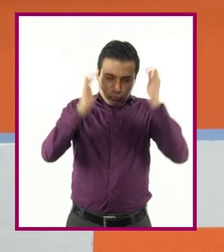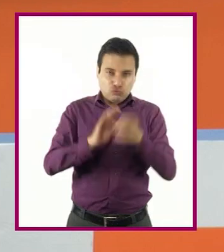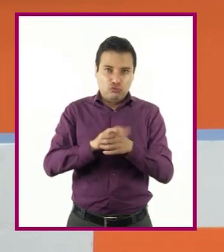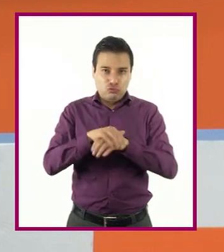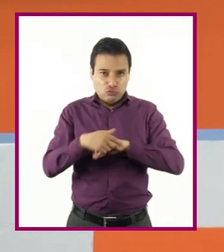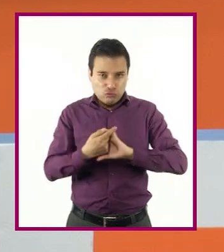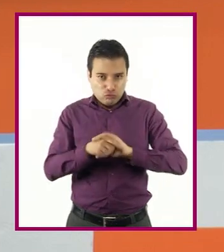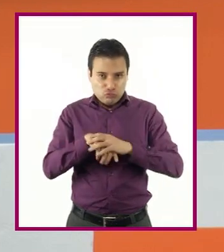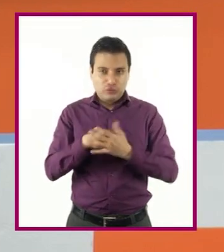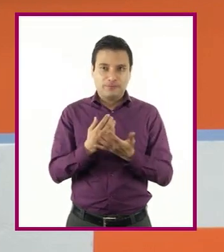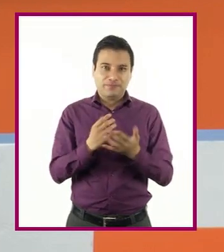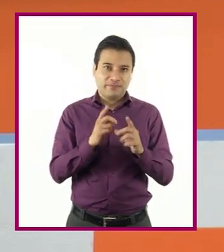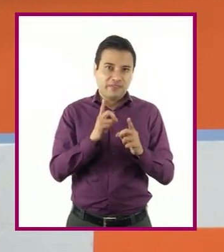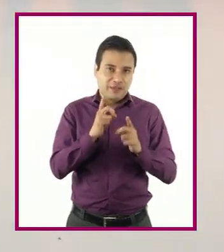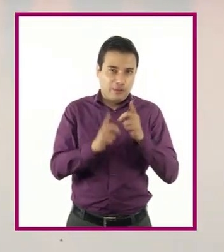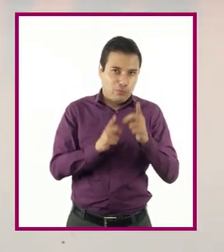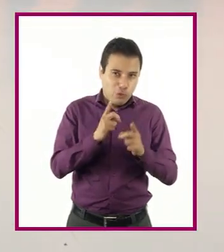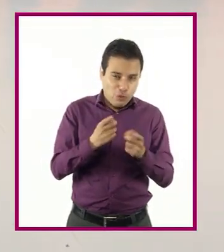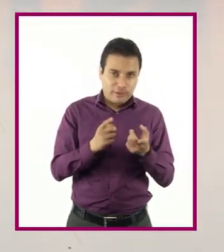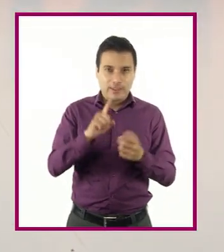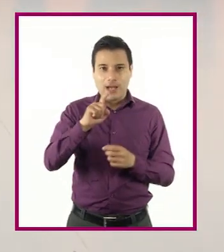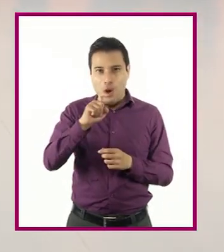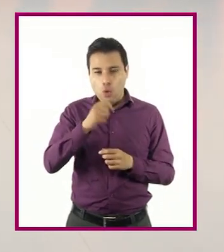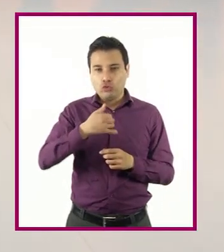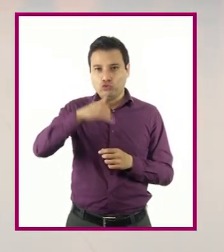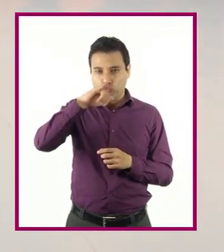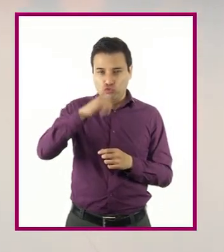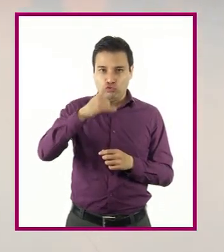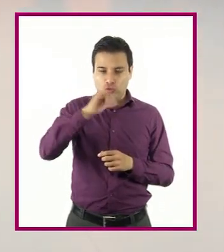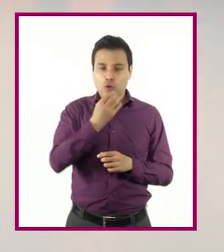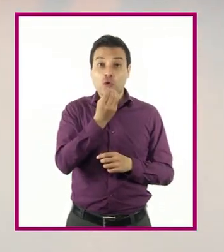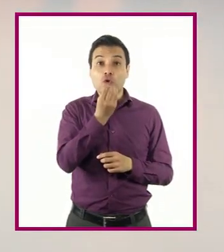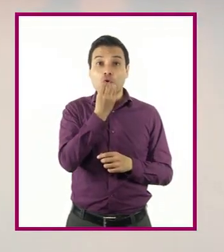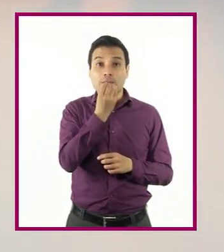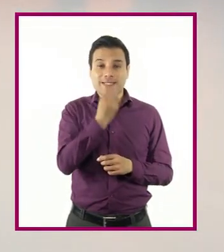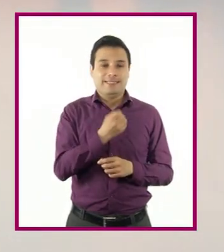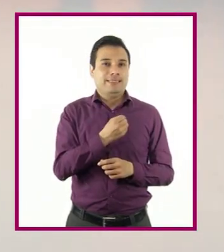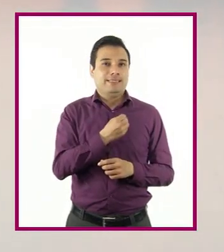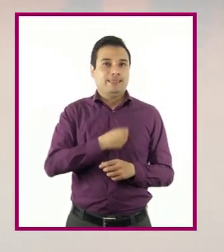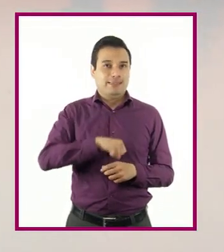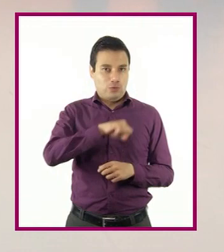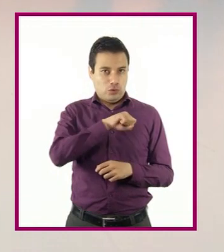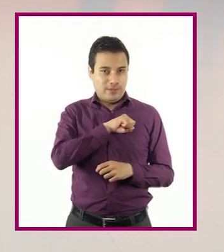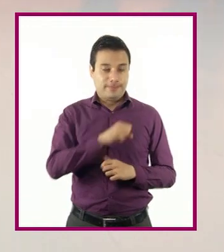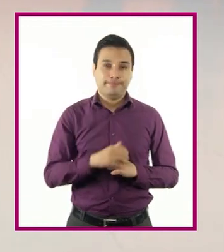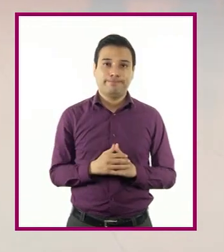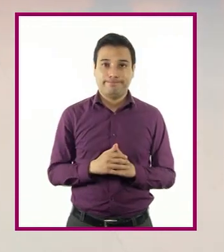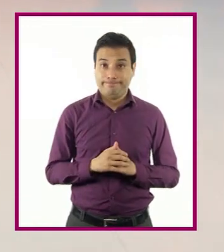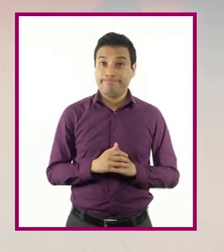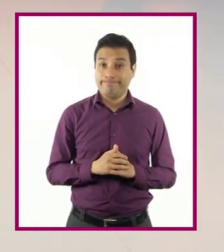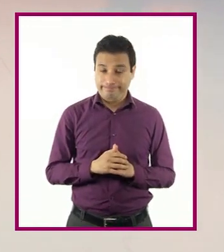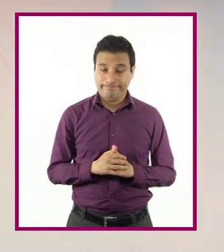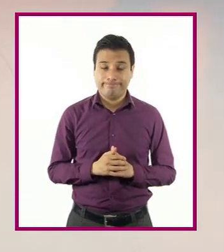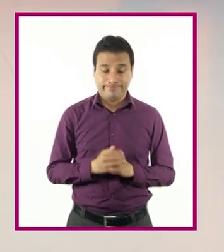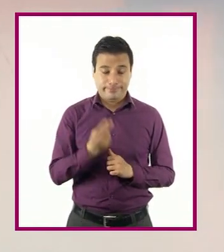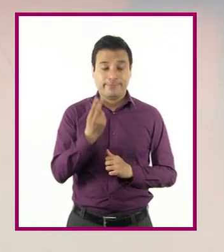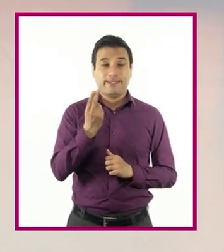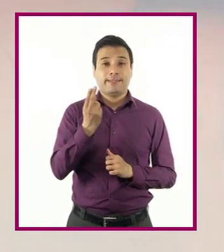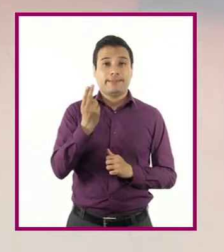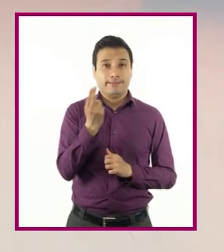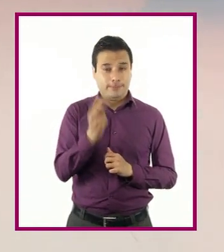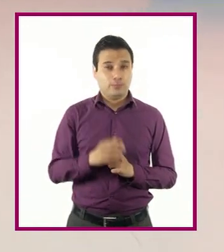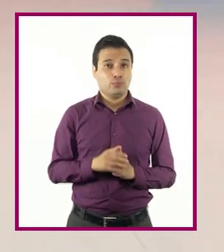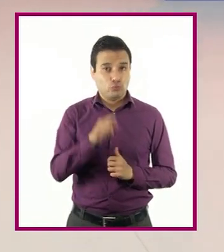bien y procurar una sana alimentación en la medida de lo posible. Hagámoslo desde la seguridad